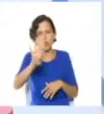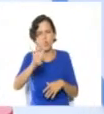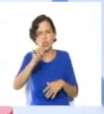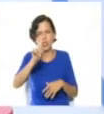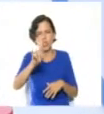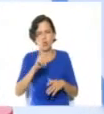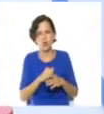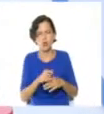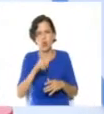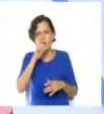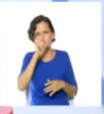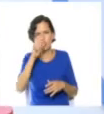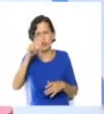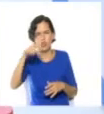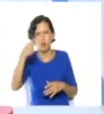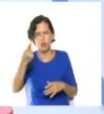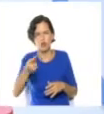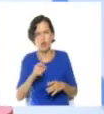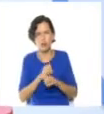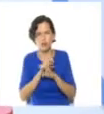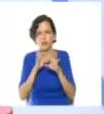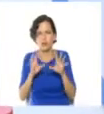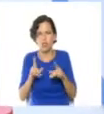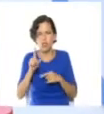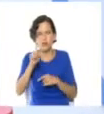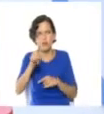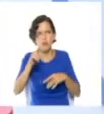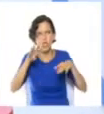surge años después, específicamente en